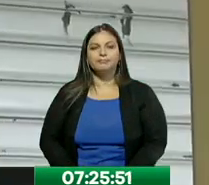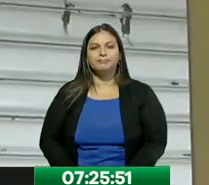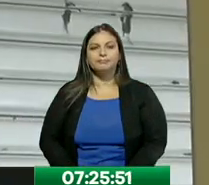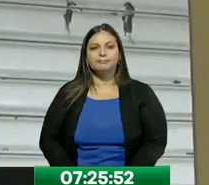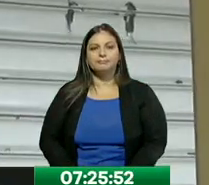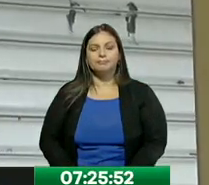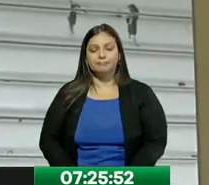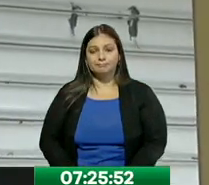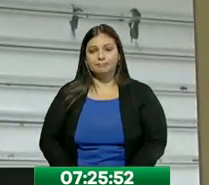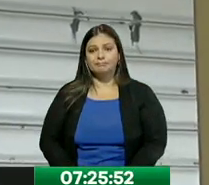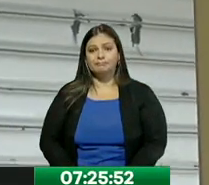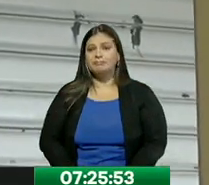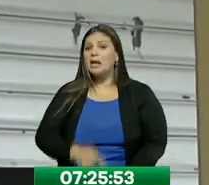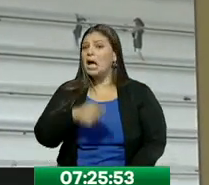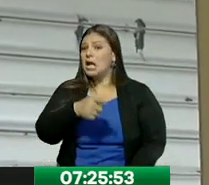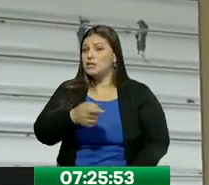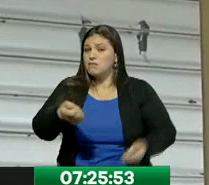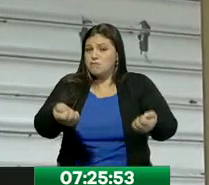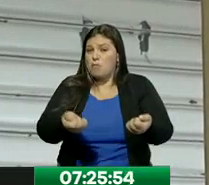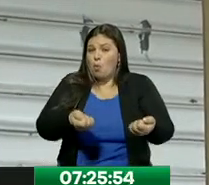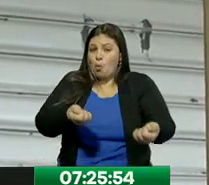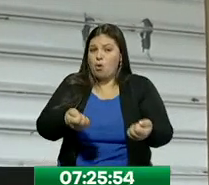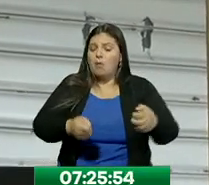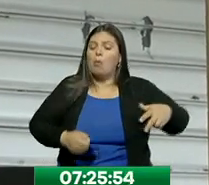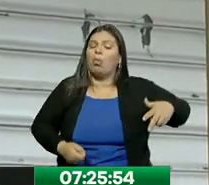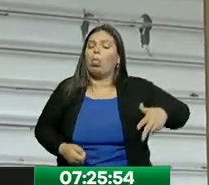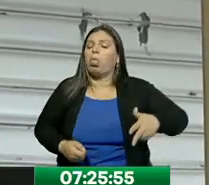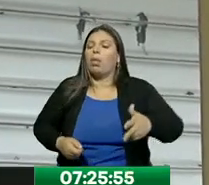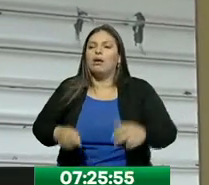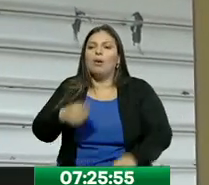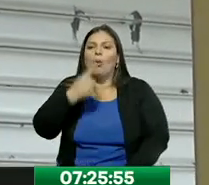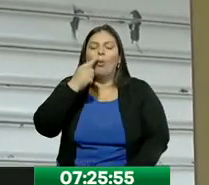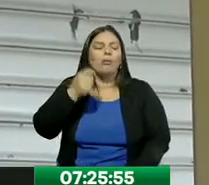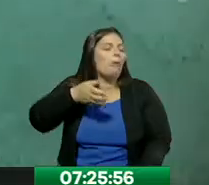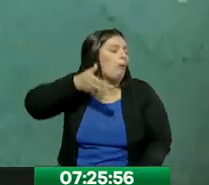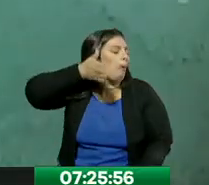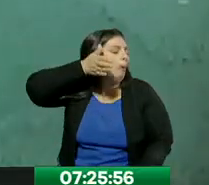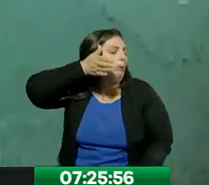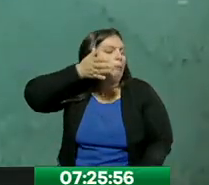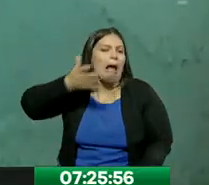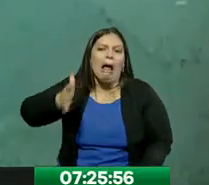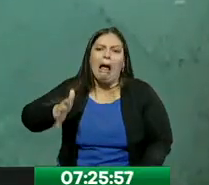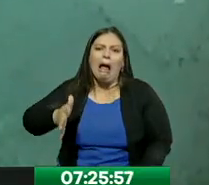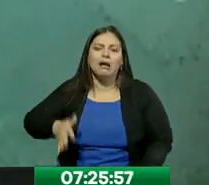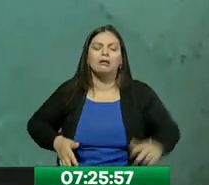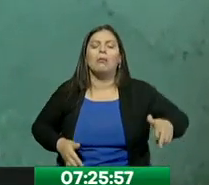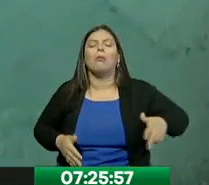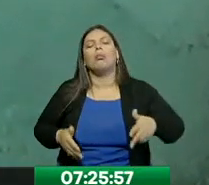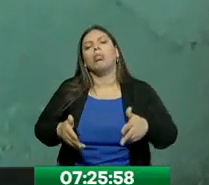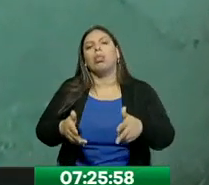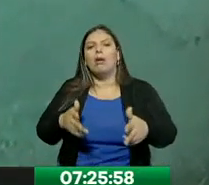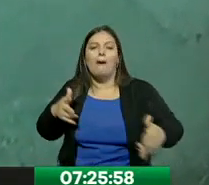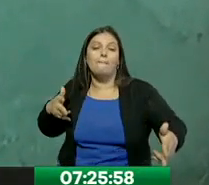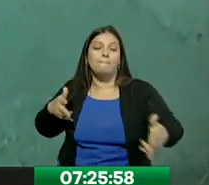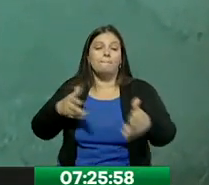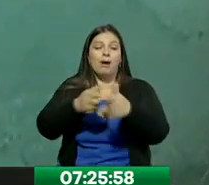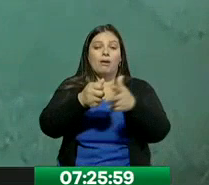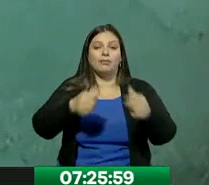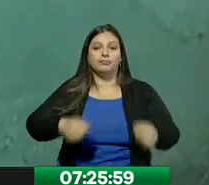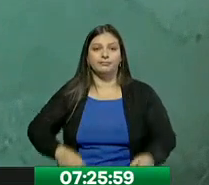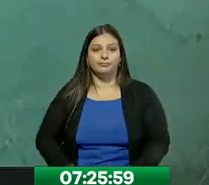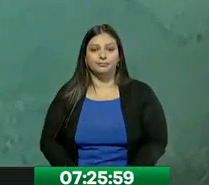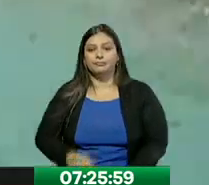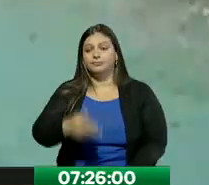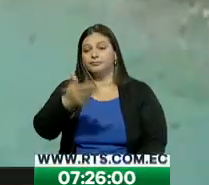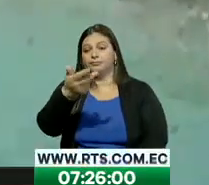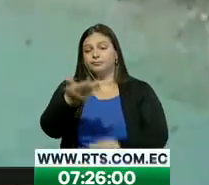sea, la volqueta ni siquiera lo vio, porque ni siquiera frenó, nada. Tras el aparatoso accidente de tránsito, el gendarme quedó en la